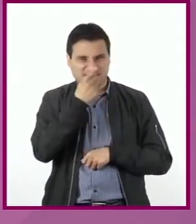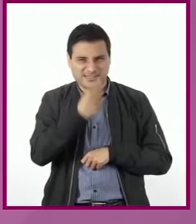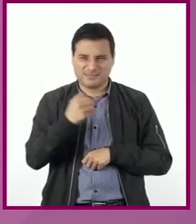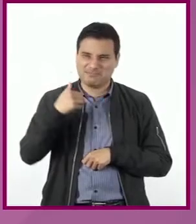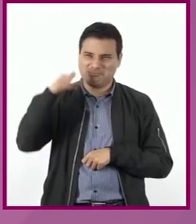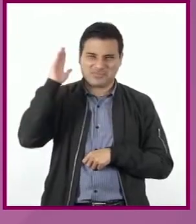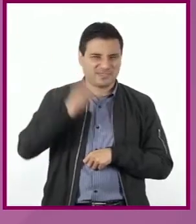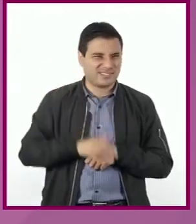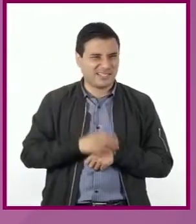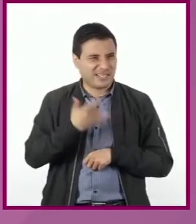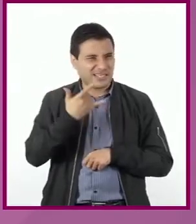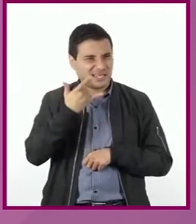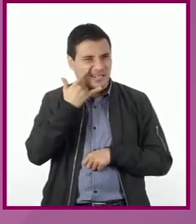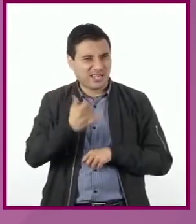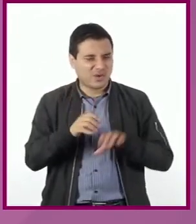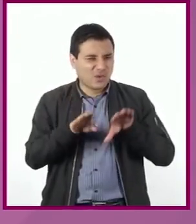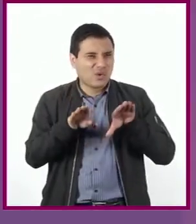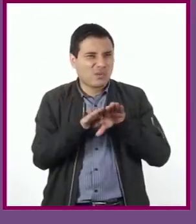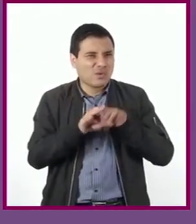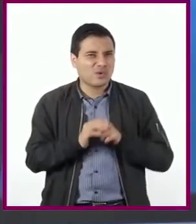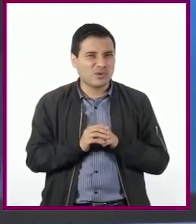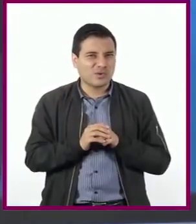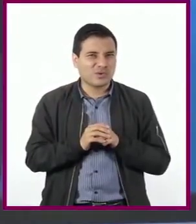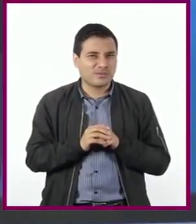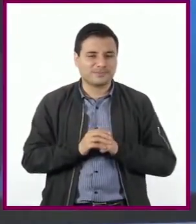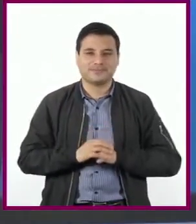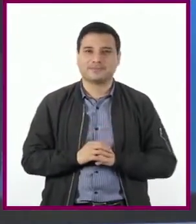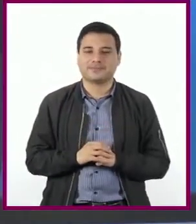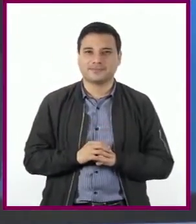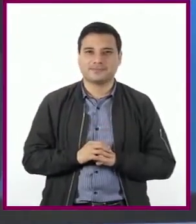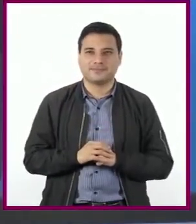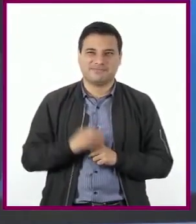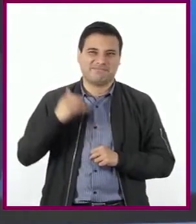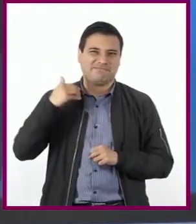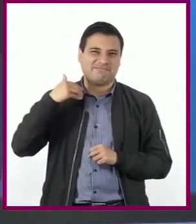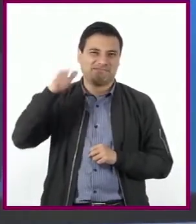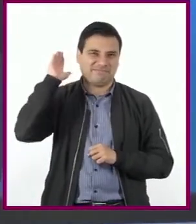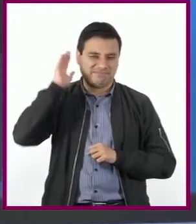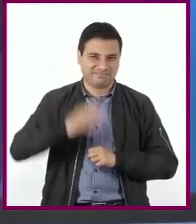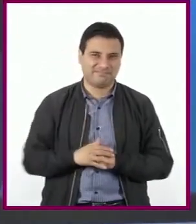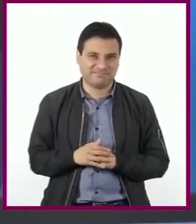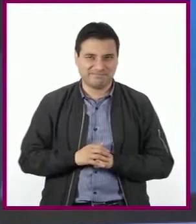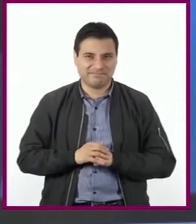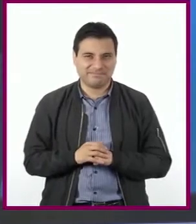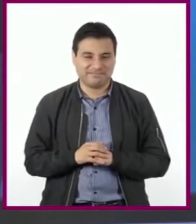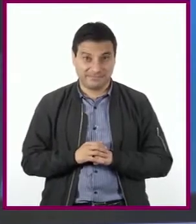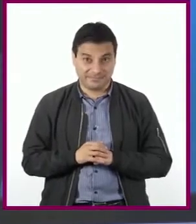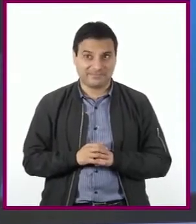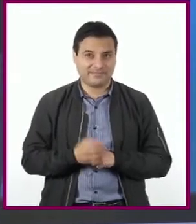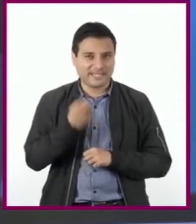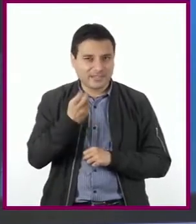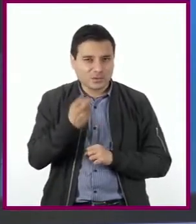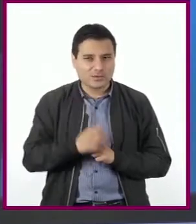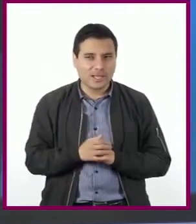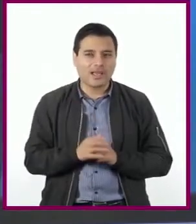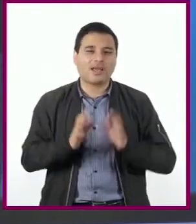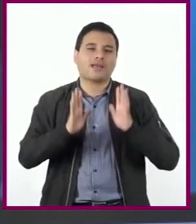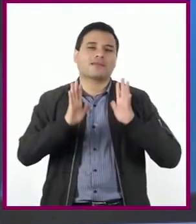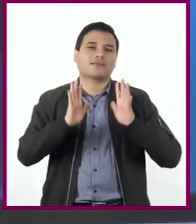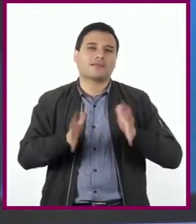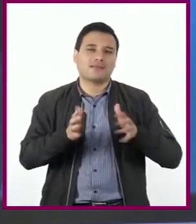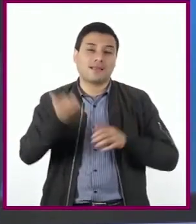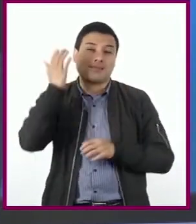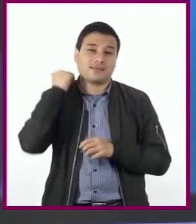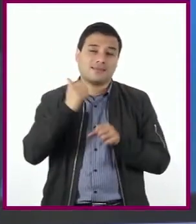curiosa expresión! ¿De dónde habrá salido? Ni que 8 cuartos. Eso me recordó cuando me regañaba